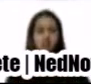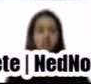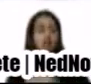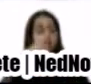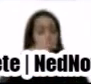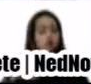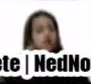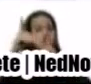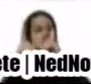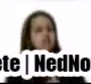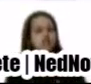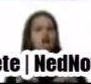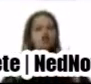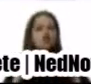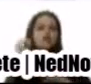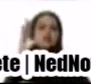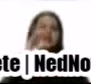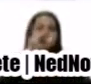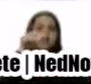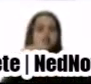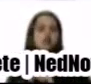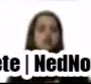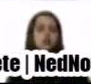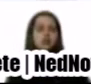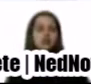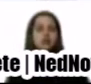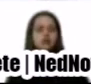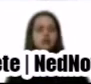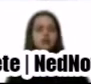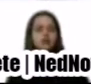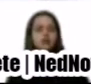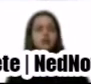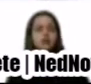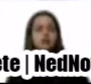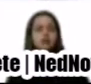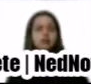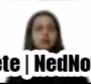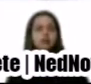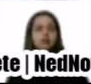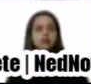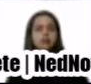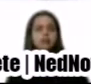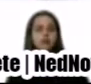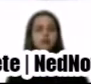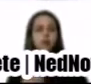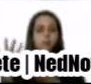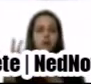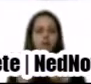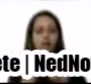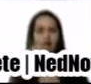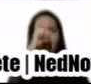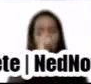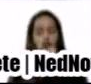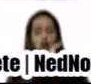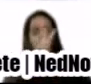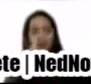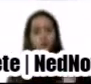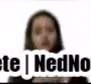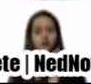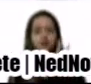e inconstitucionalmente nombrado es un paso hacia eso. Las últimas decisiones de este